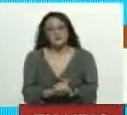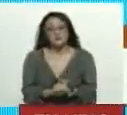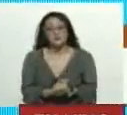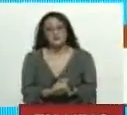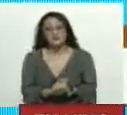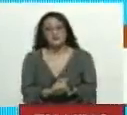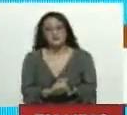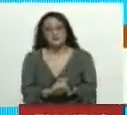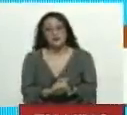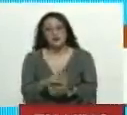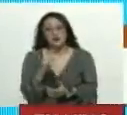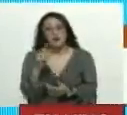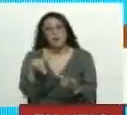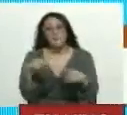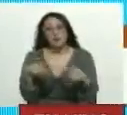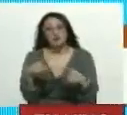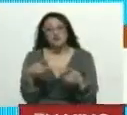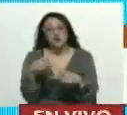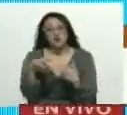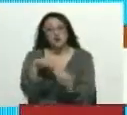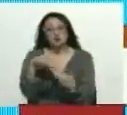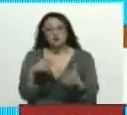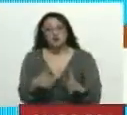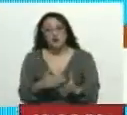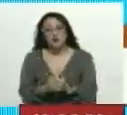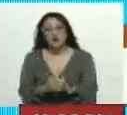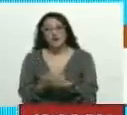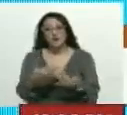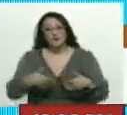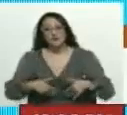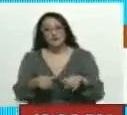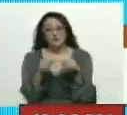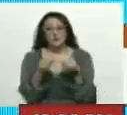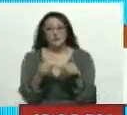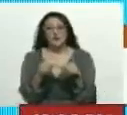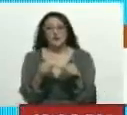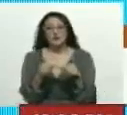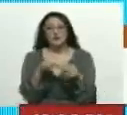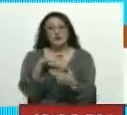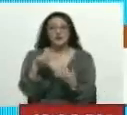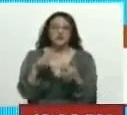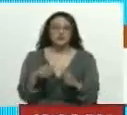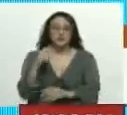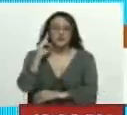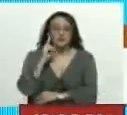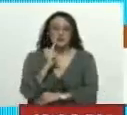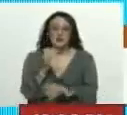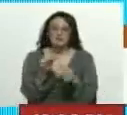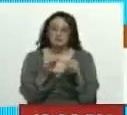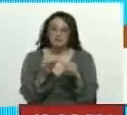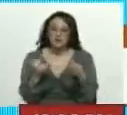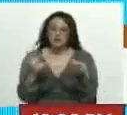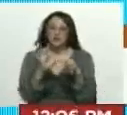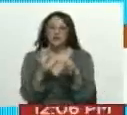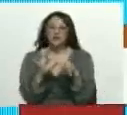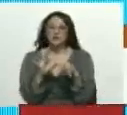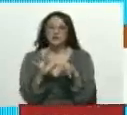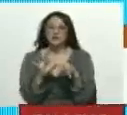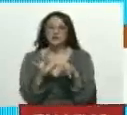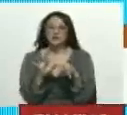ya no es entonces un proceso revolucionario y es un esfuerzo permanente en la Revolución bolivariana por mantener esa conexión